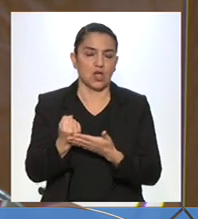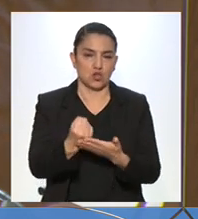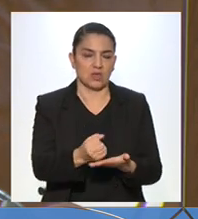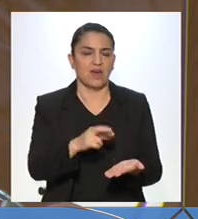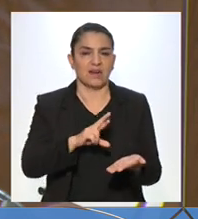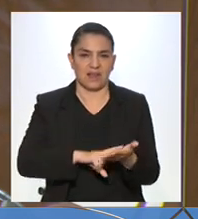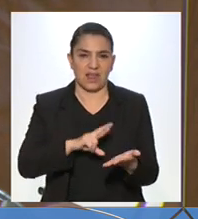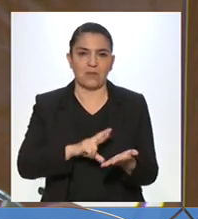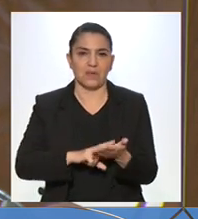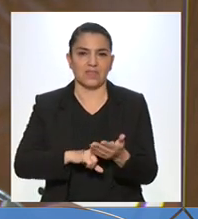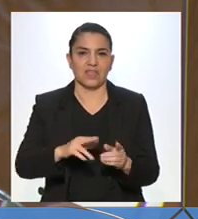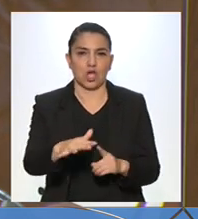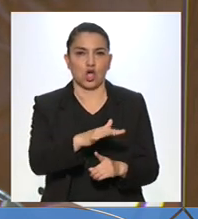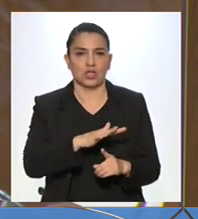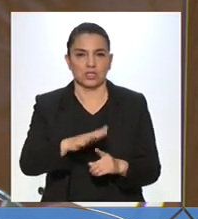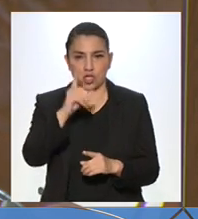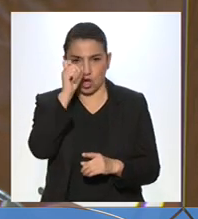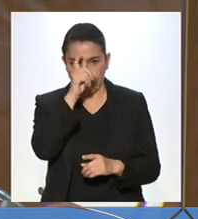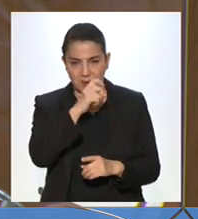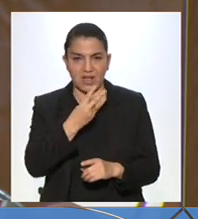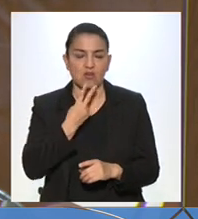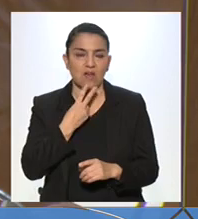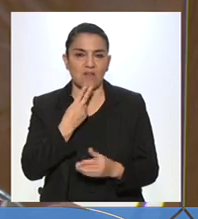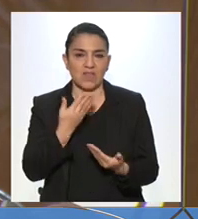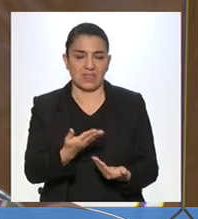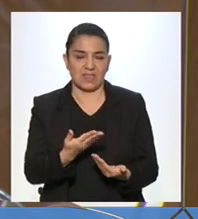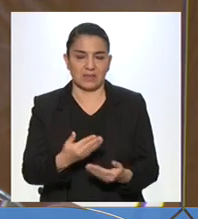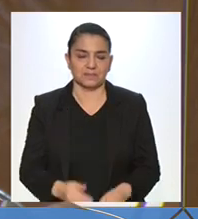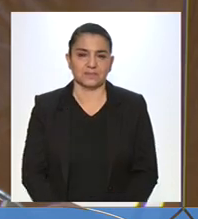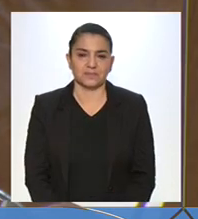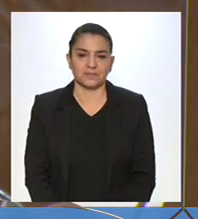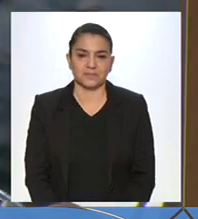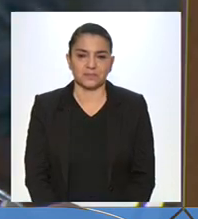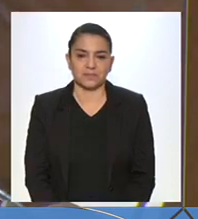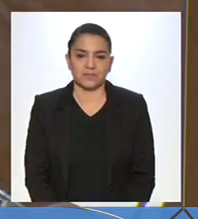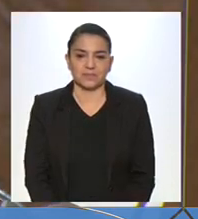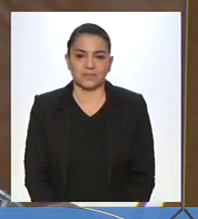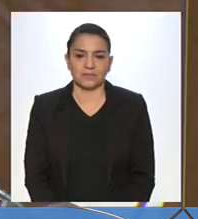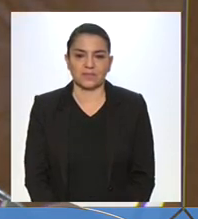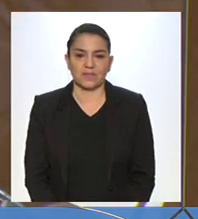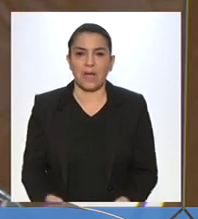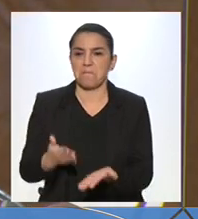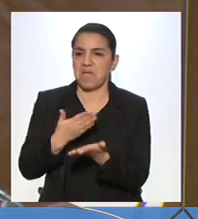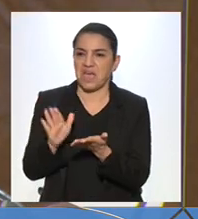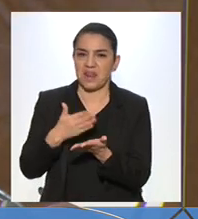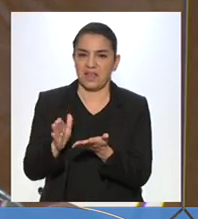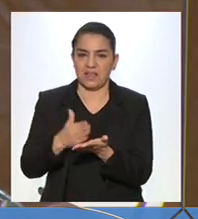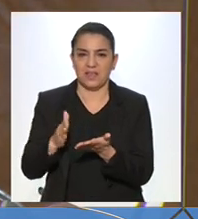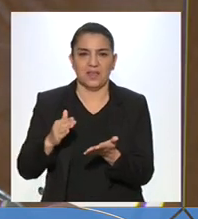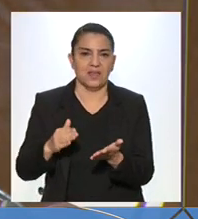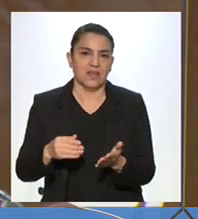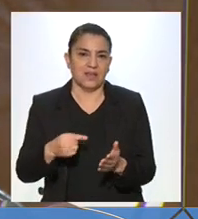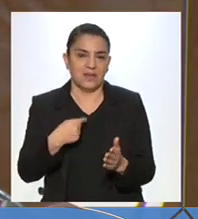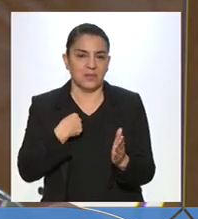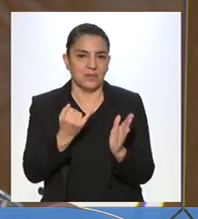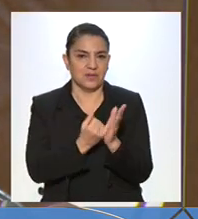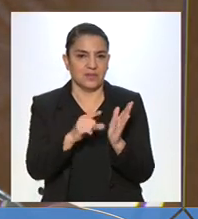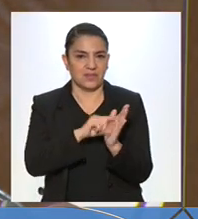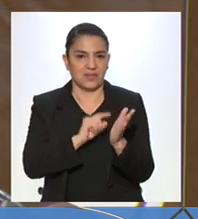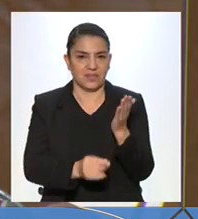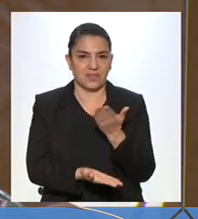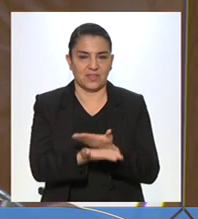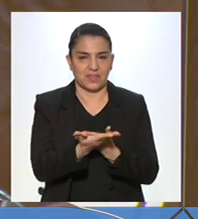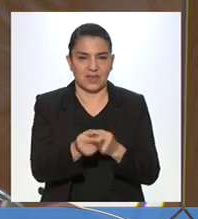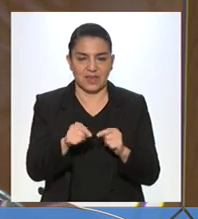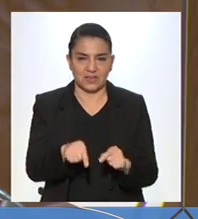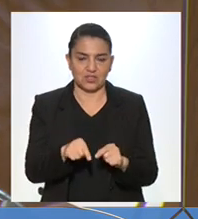condición compleja de vida en ese minuto. Me rechazaron todas las indicaciones, por cierto, y que apuntaban precisamente a